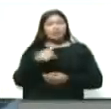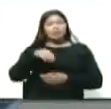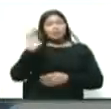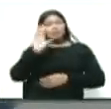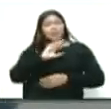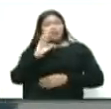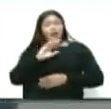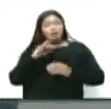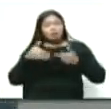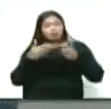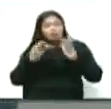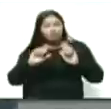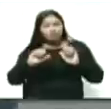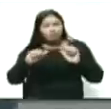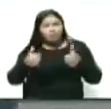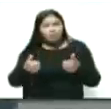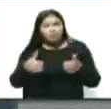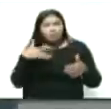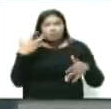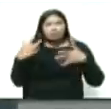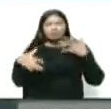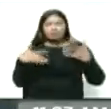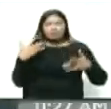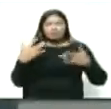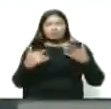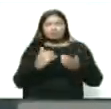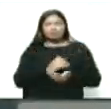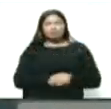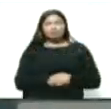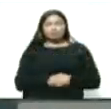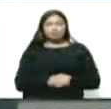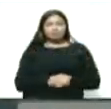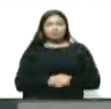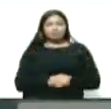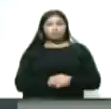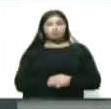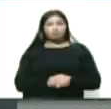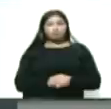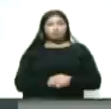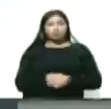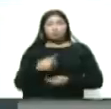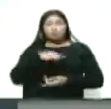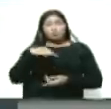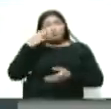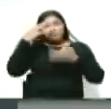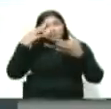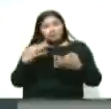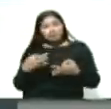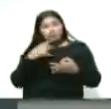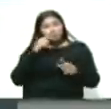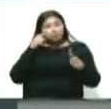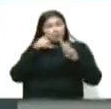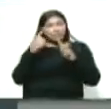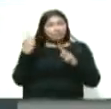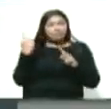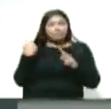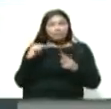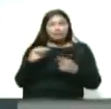capital, dando inicio a una actividad que de seguro va a tener una